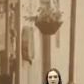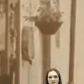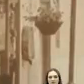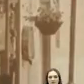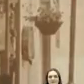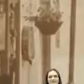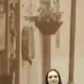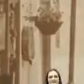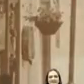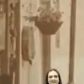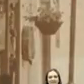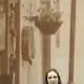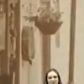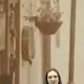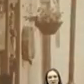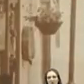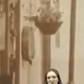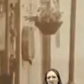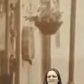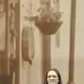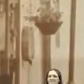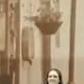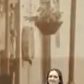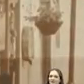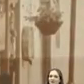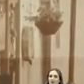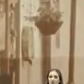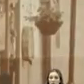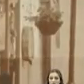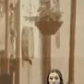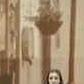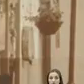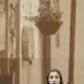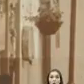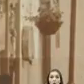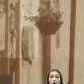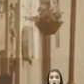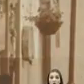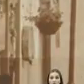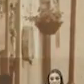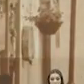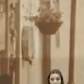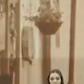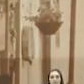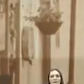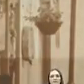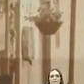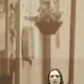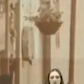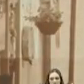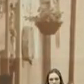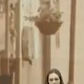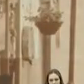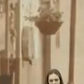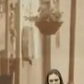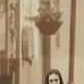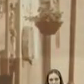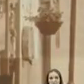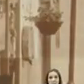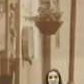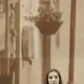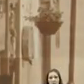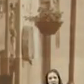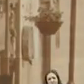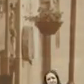¿Qué tal? Bienvenidos al Noticiero de Todos. En 4 horas inicia el sepelio del ídolo mexicano Vicente Fernández y a esta hora los fanáticos del artista que marcó